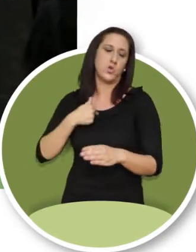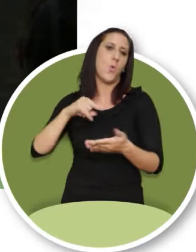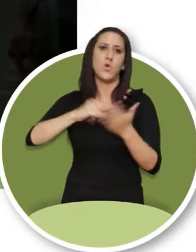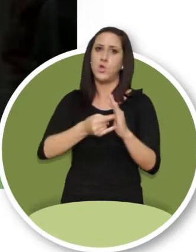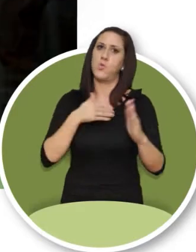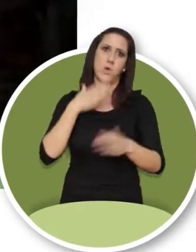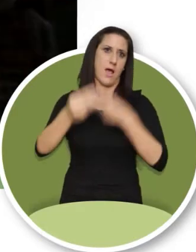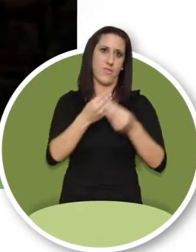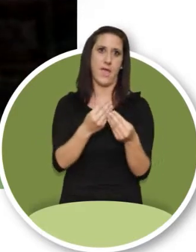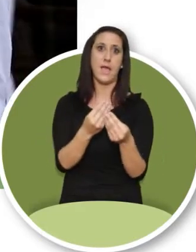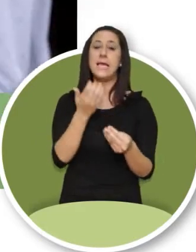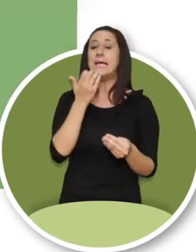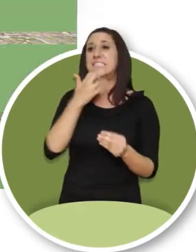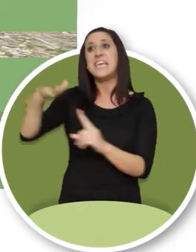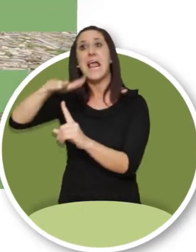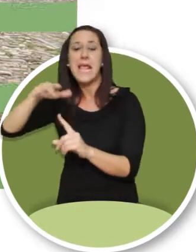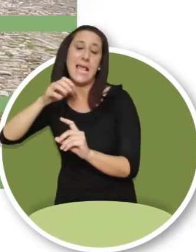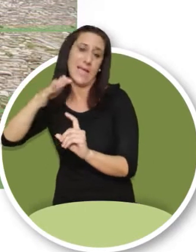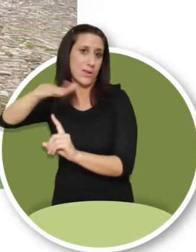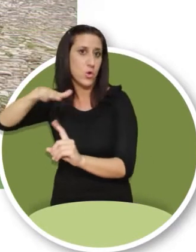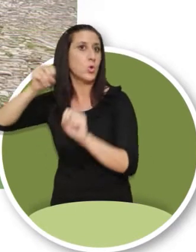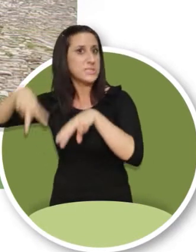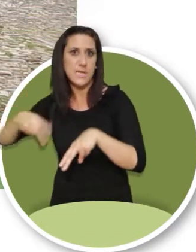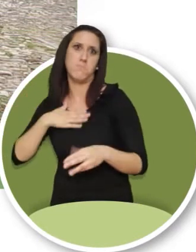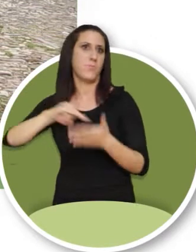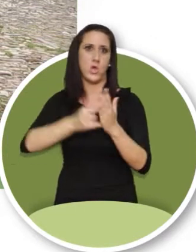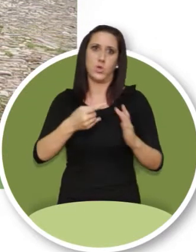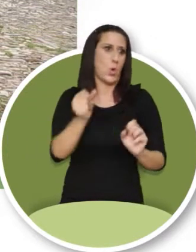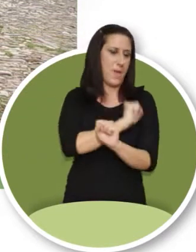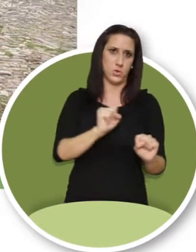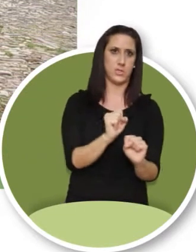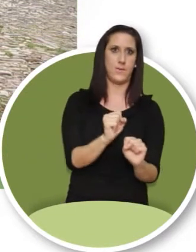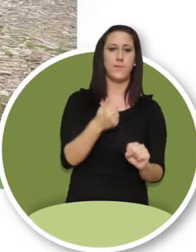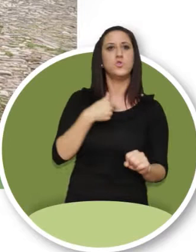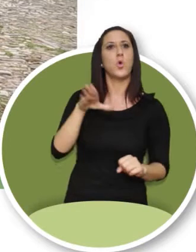me he apoyado en ellos para realizar todos mis proyectos. Sin el entorno, mi proyecto no puede existir,